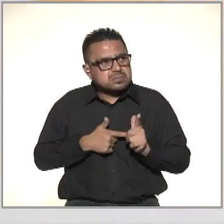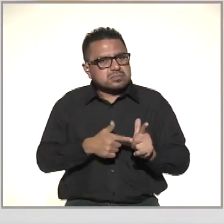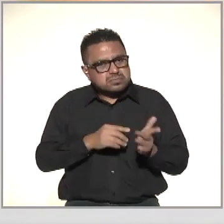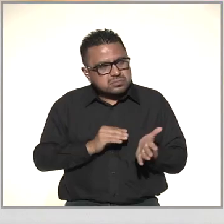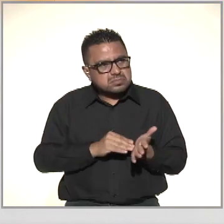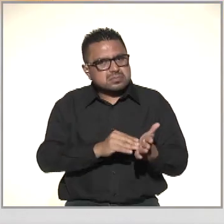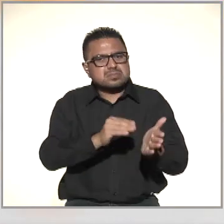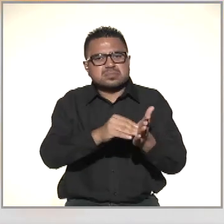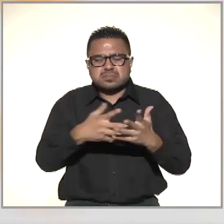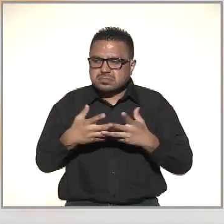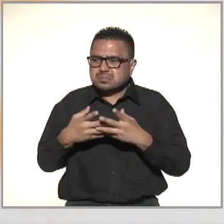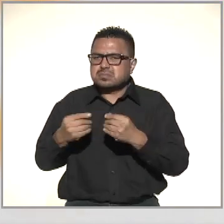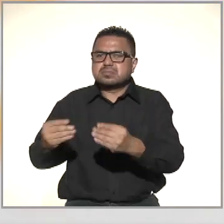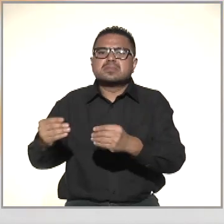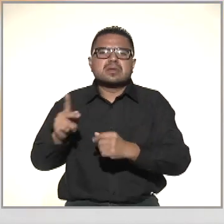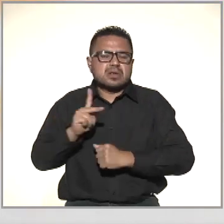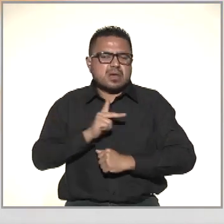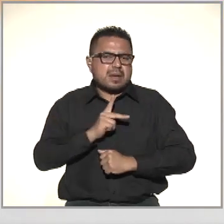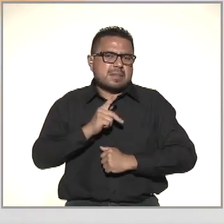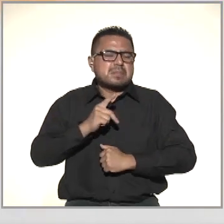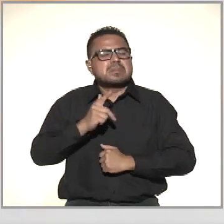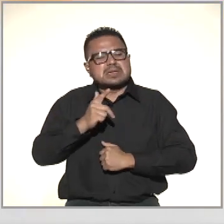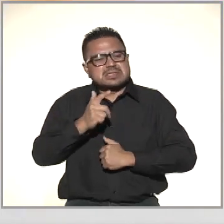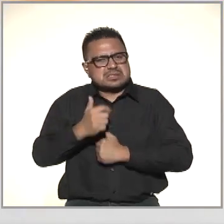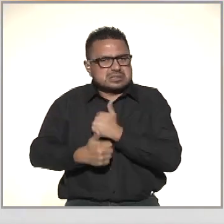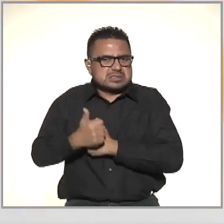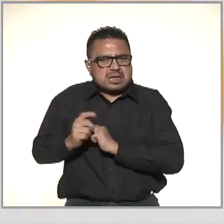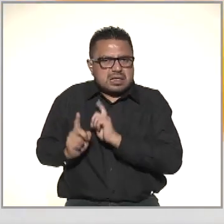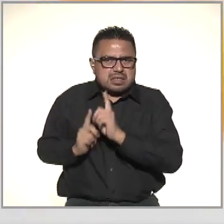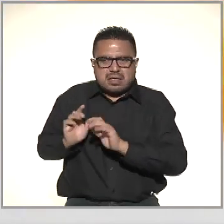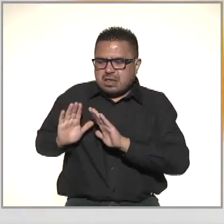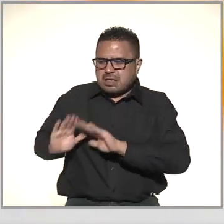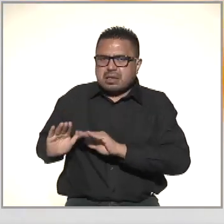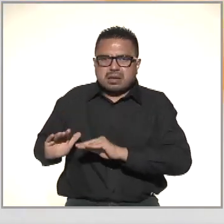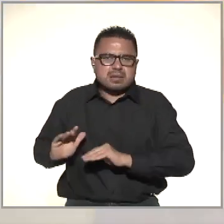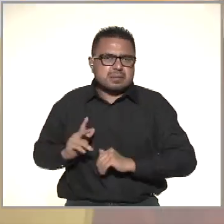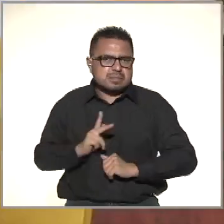y replicando a mis competidores, ¿no? A mis atletas.